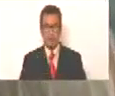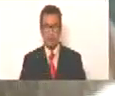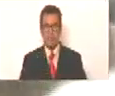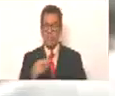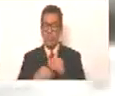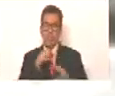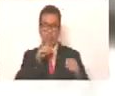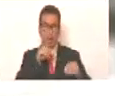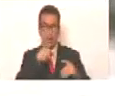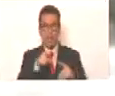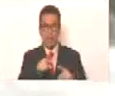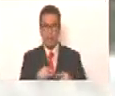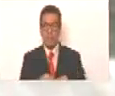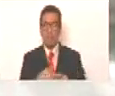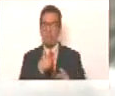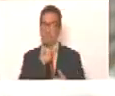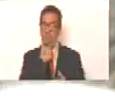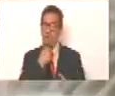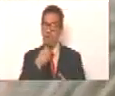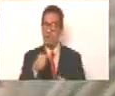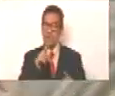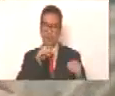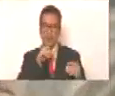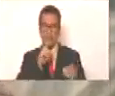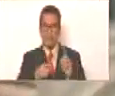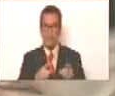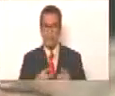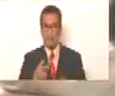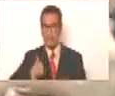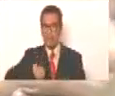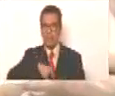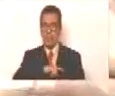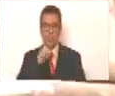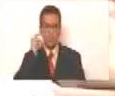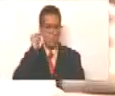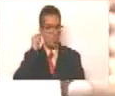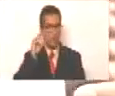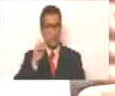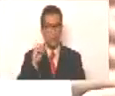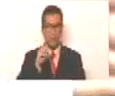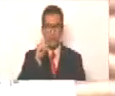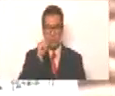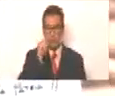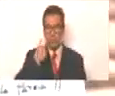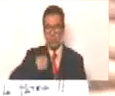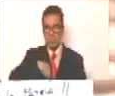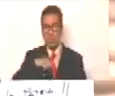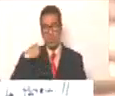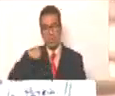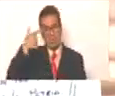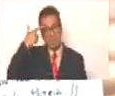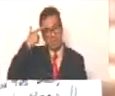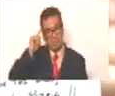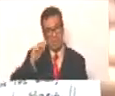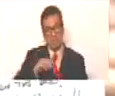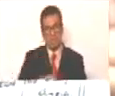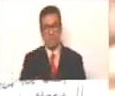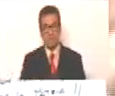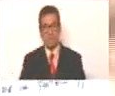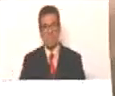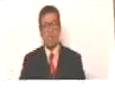tan sencillo, porque a veces nosotras y nosotros, quizás, bueno, a lo mejor ante